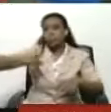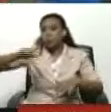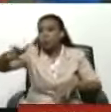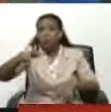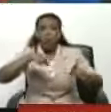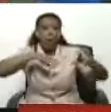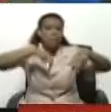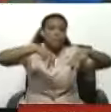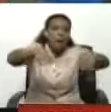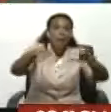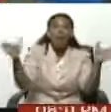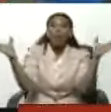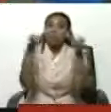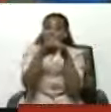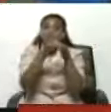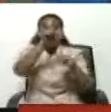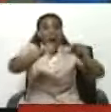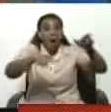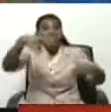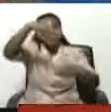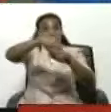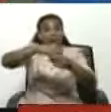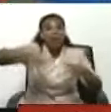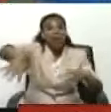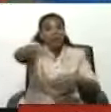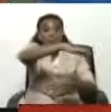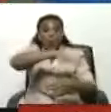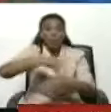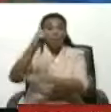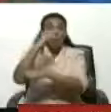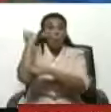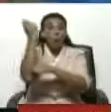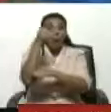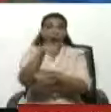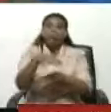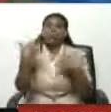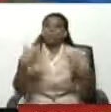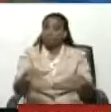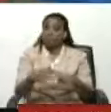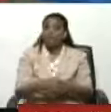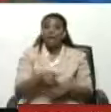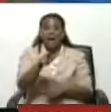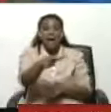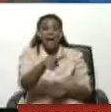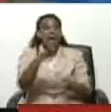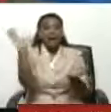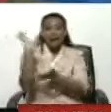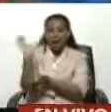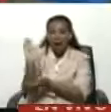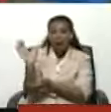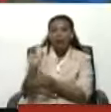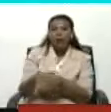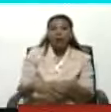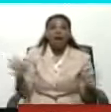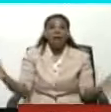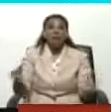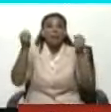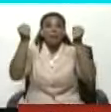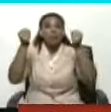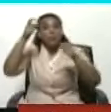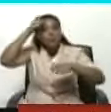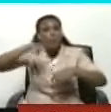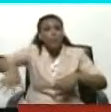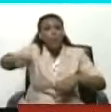¿Y qué organización popular hay a lo largo y ancho de todo ese pueblo? Presidente, en Caracas hicimos una asamblea con... La salvación del